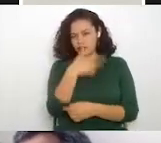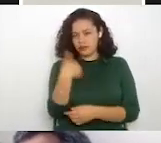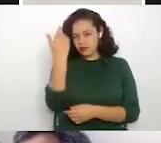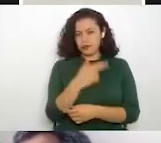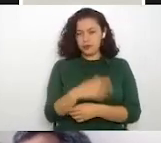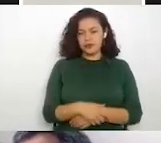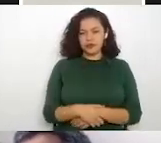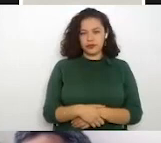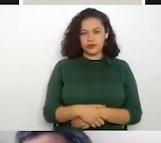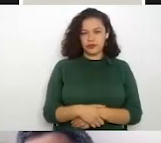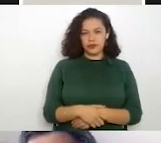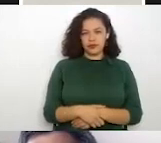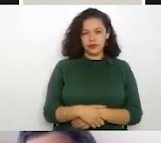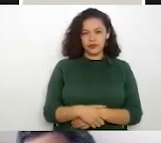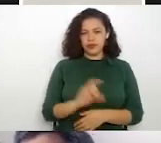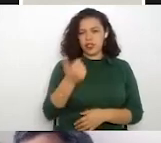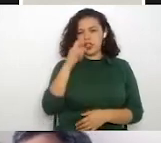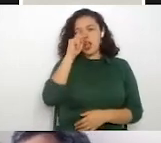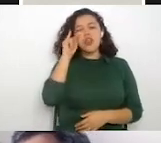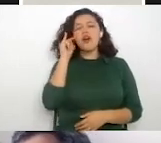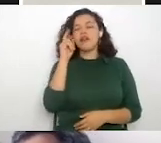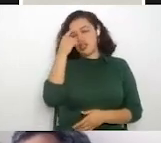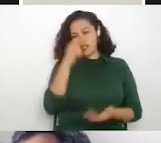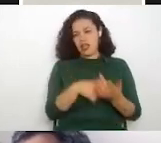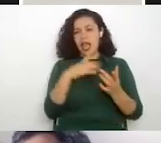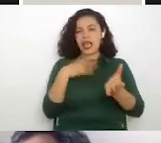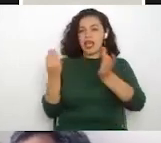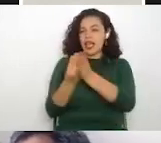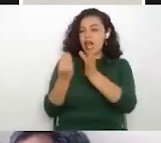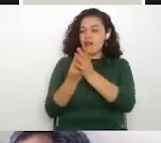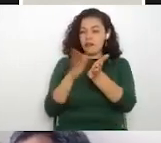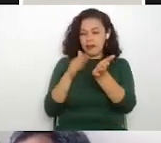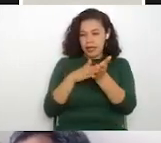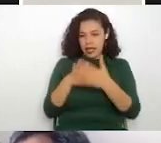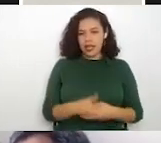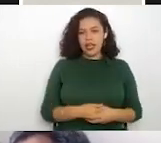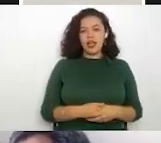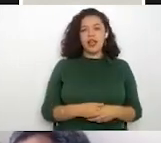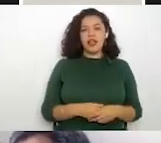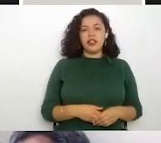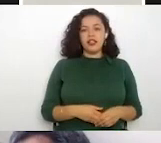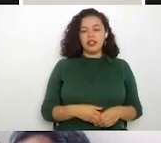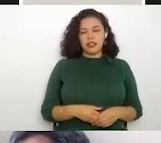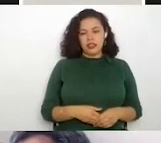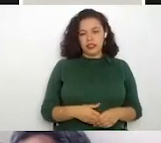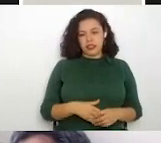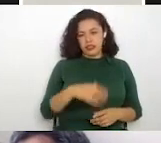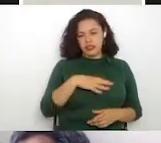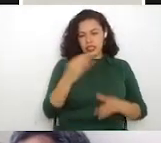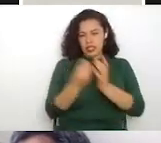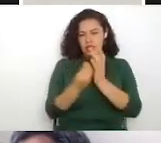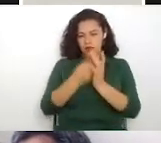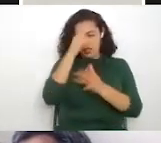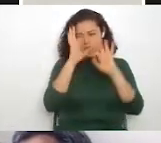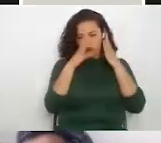otro lado creo que no se alcanza a ver bien, una clave del documento, ¿sí? Y en este caso es como una clave del formato